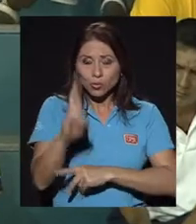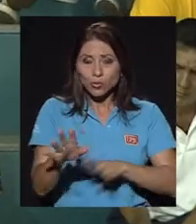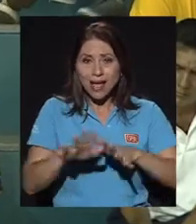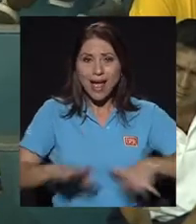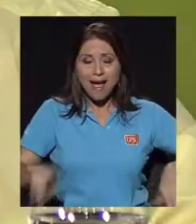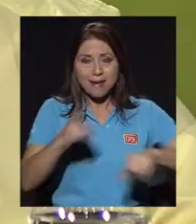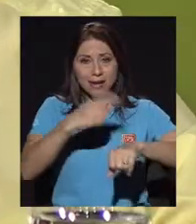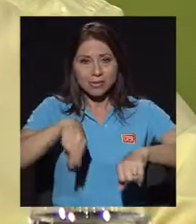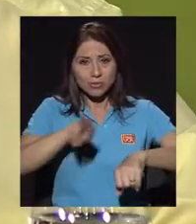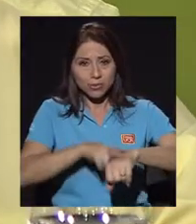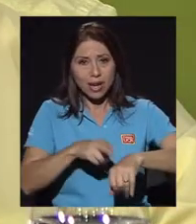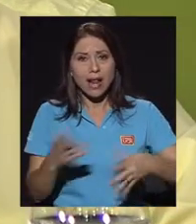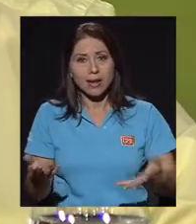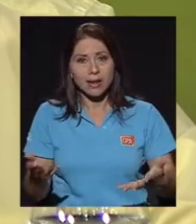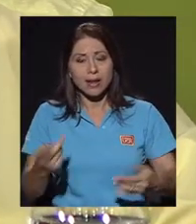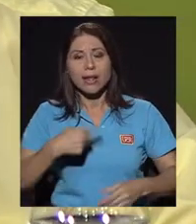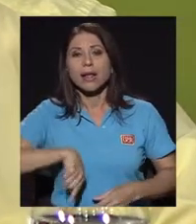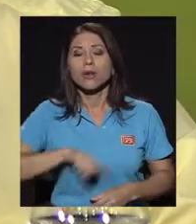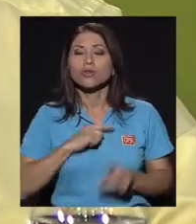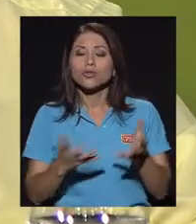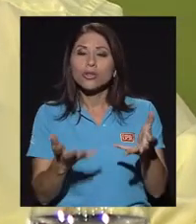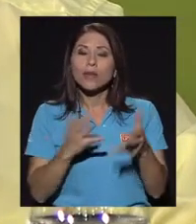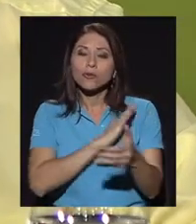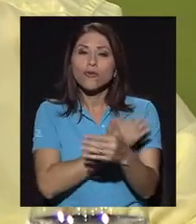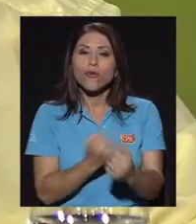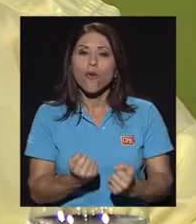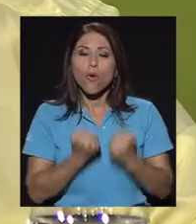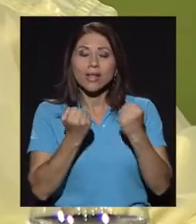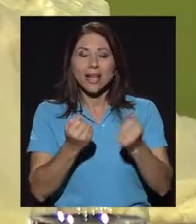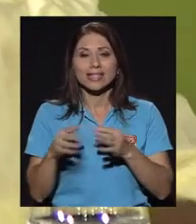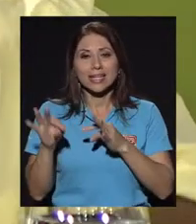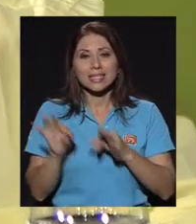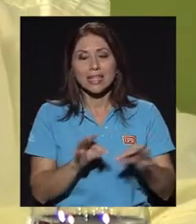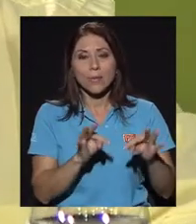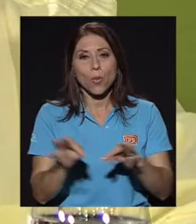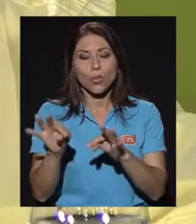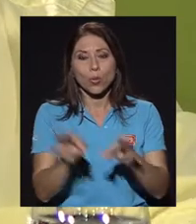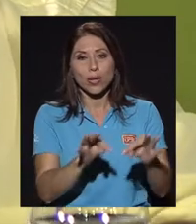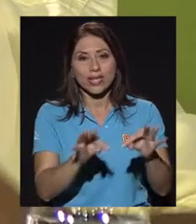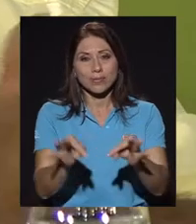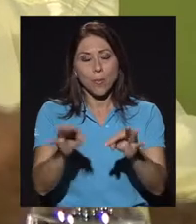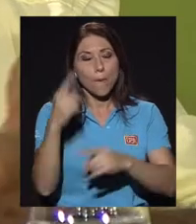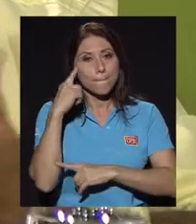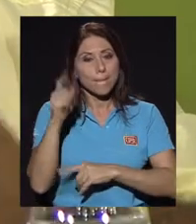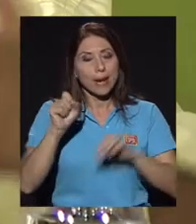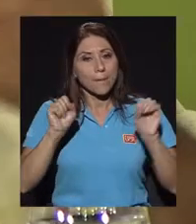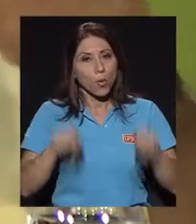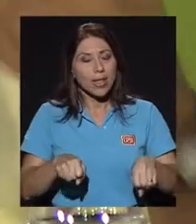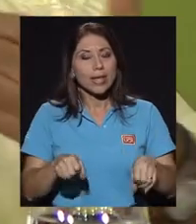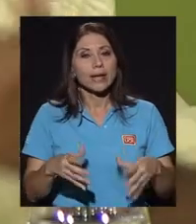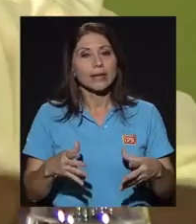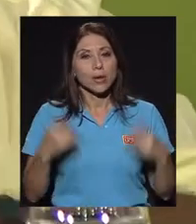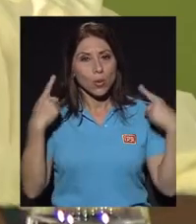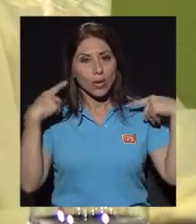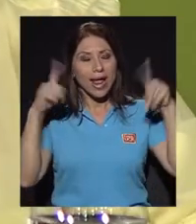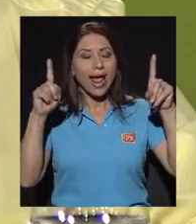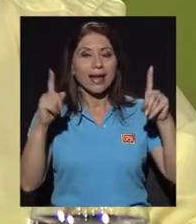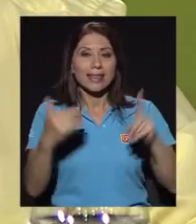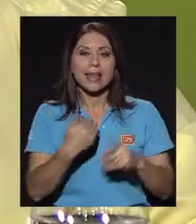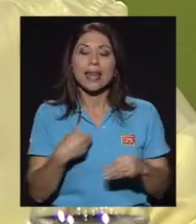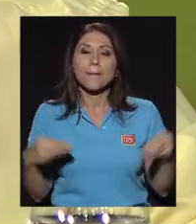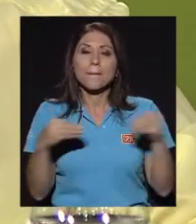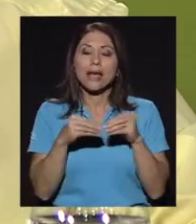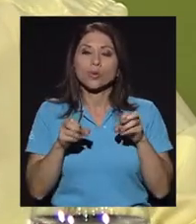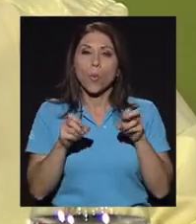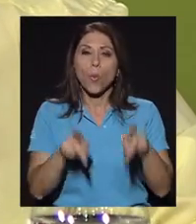turismo nacional. Queremos fortalecer este tipo de turismo para poder en las comunidades tener